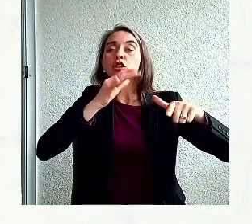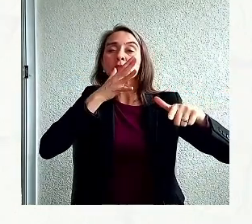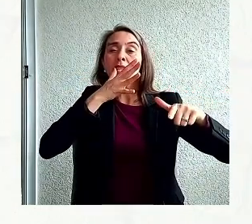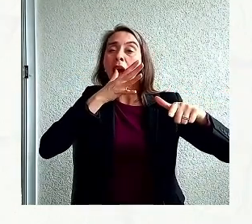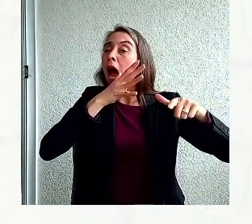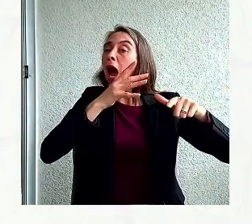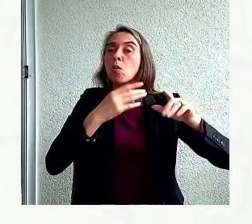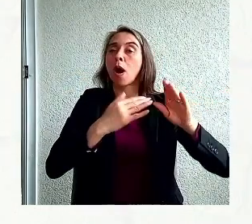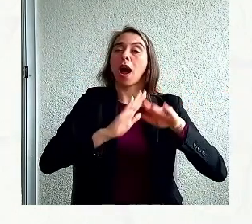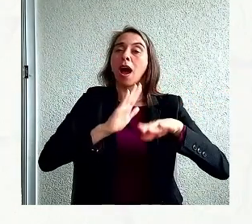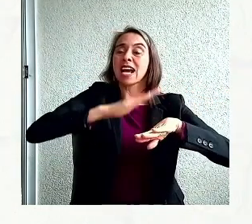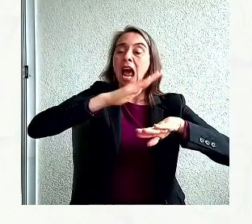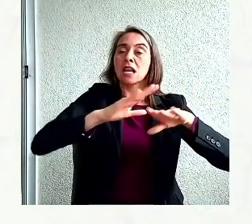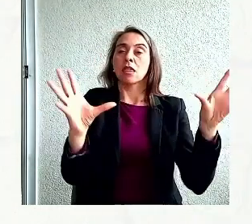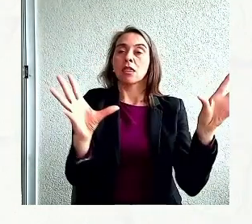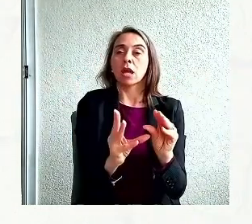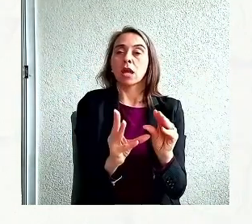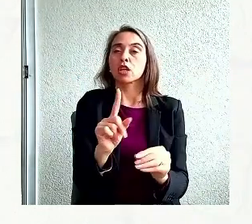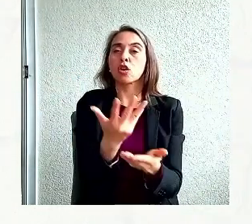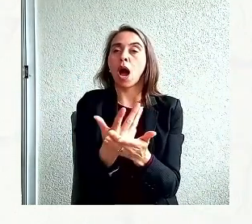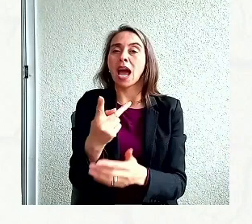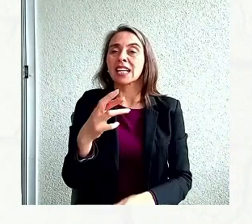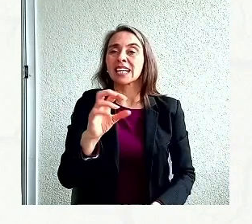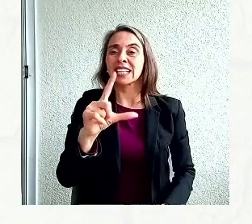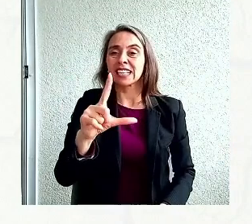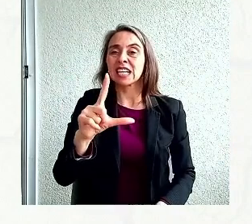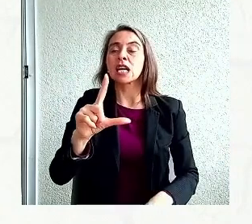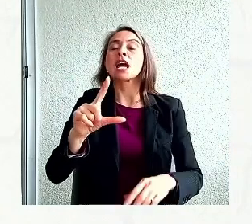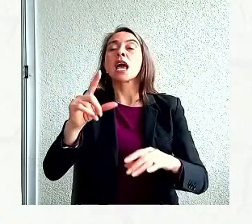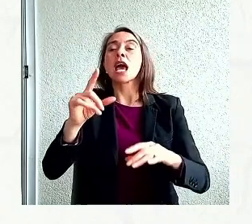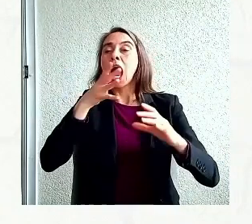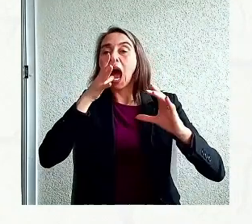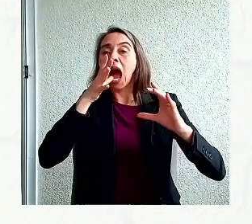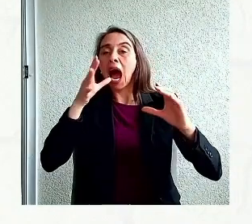fría y salina se hunde y forma masas de agua. Este es un